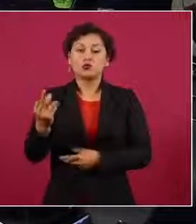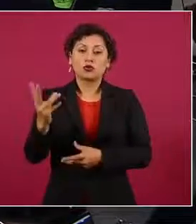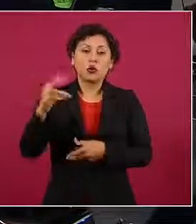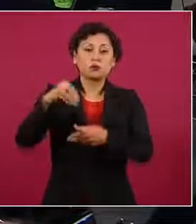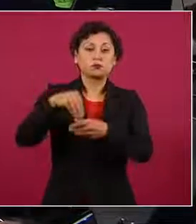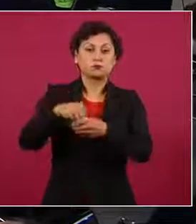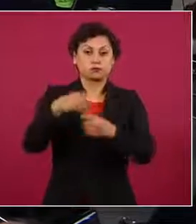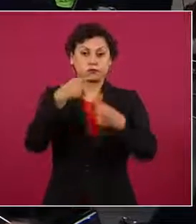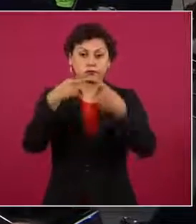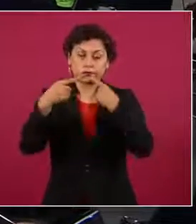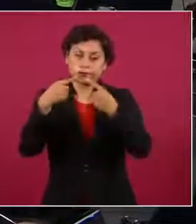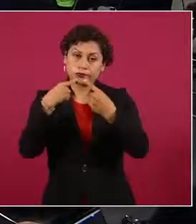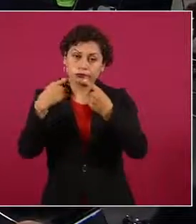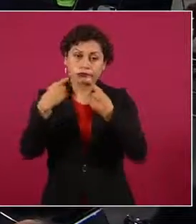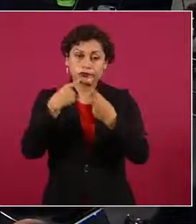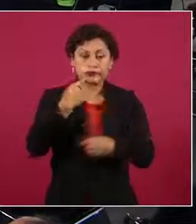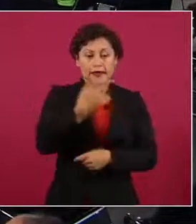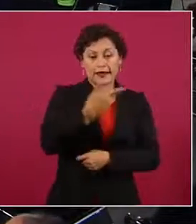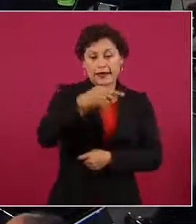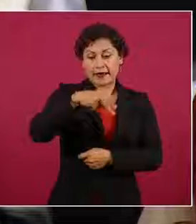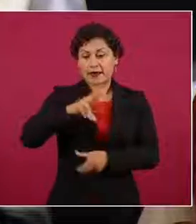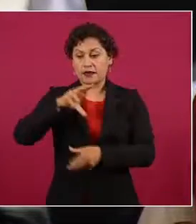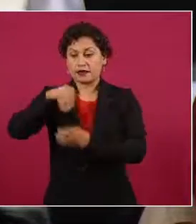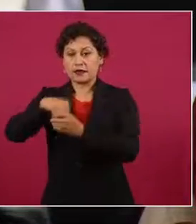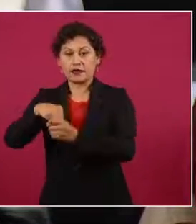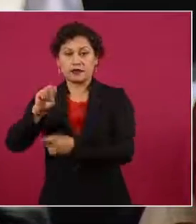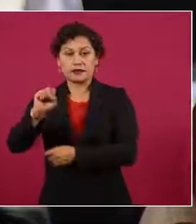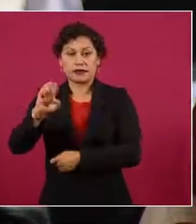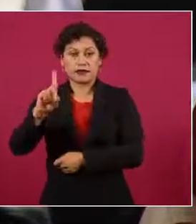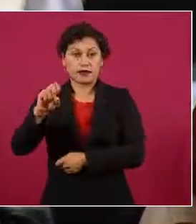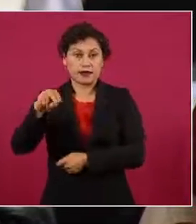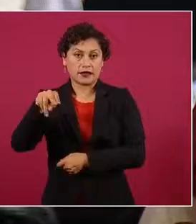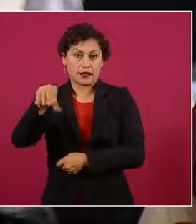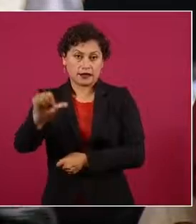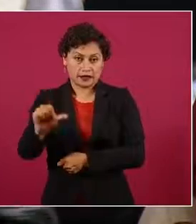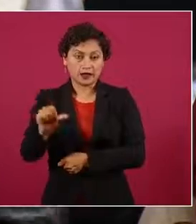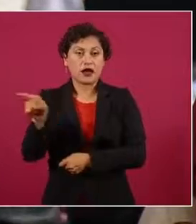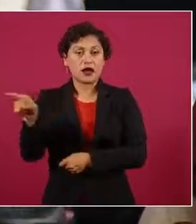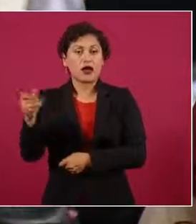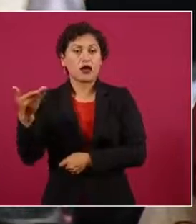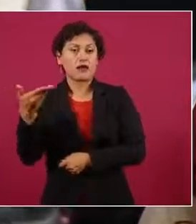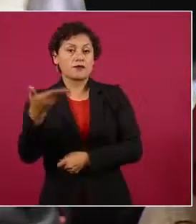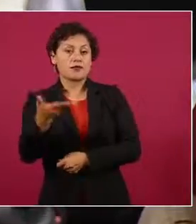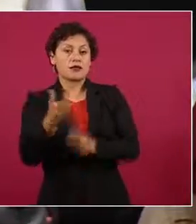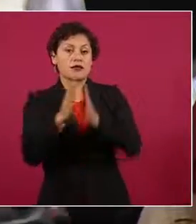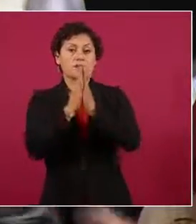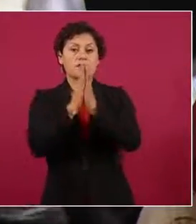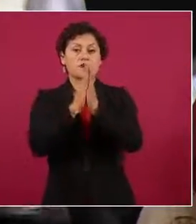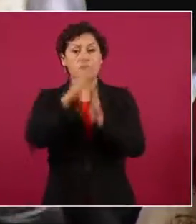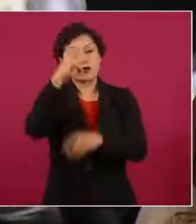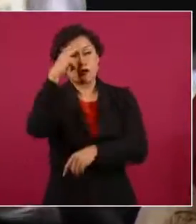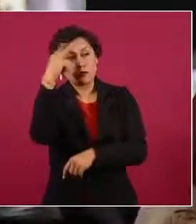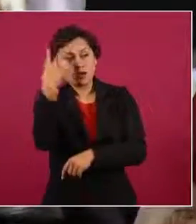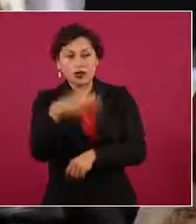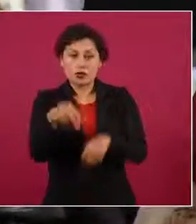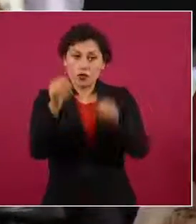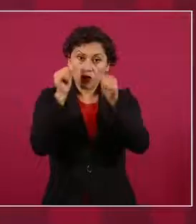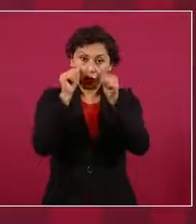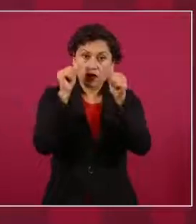de la SEDENA, pues piden que a México que no se militarice la seguridad. ¿Algún posicionamiento al